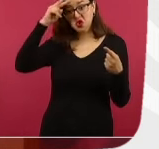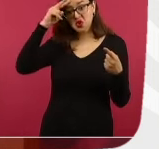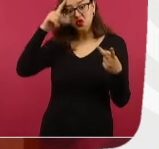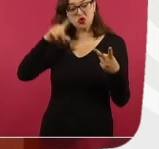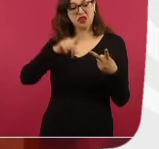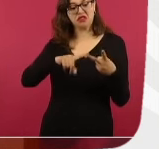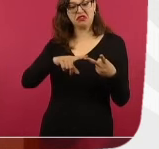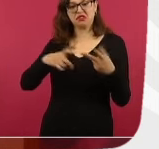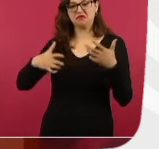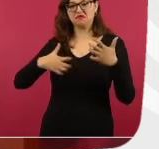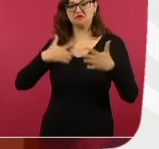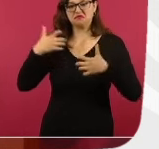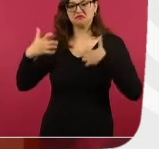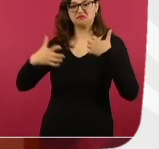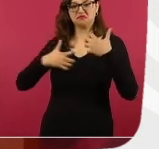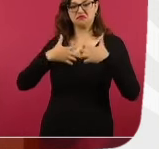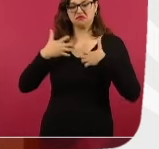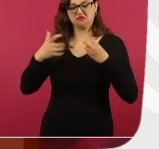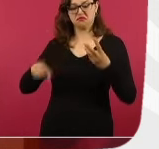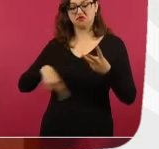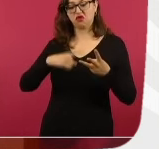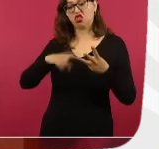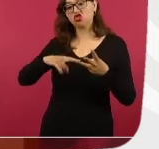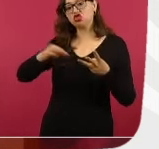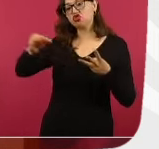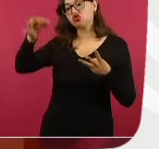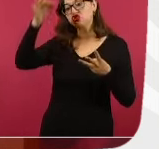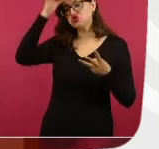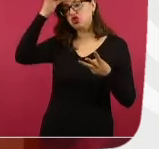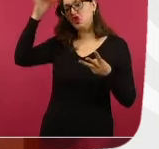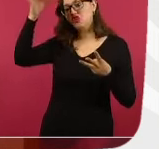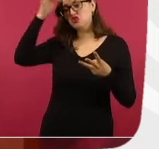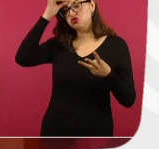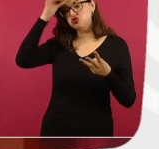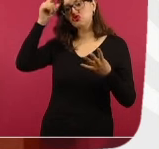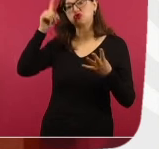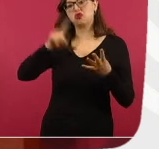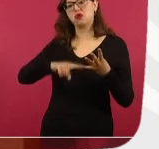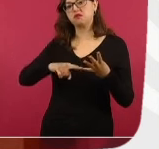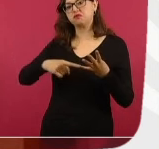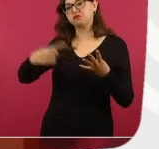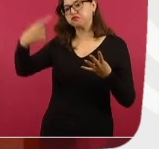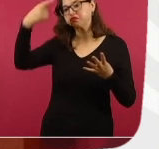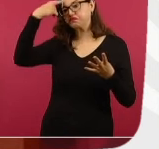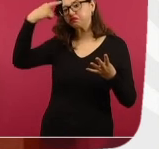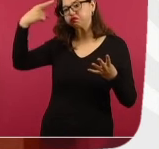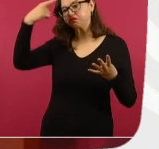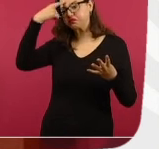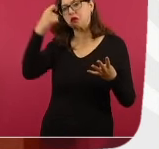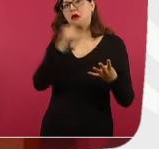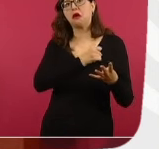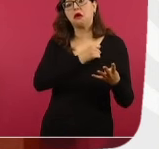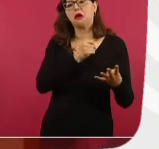violento tonto fanático Ladrón